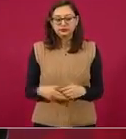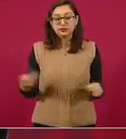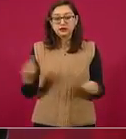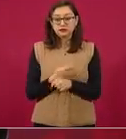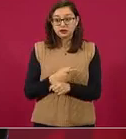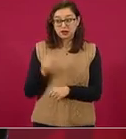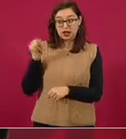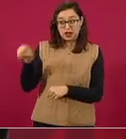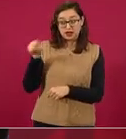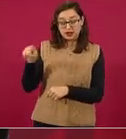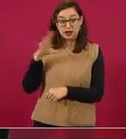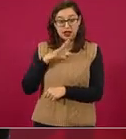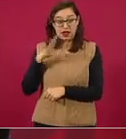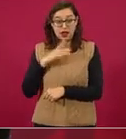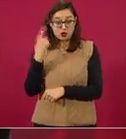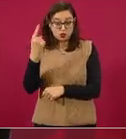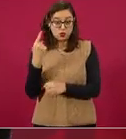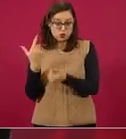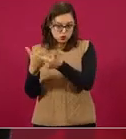y